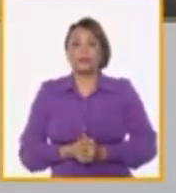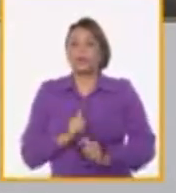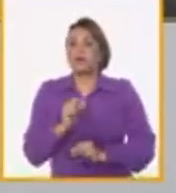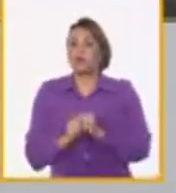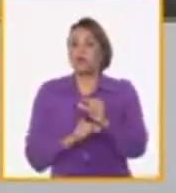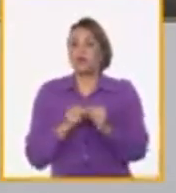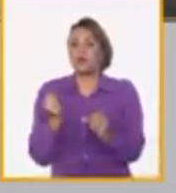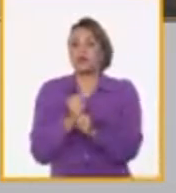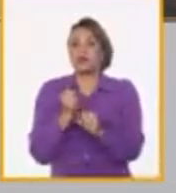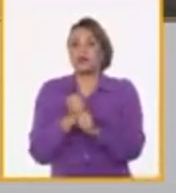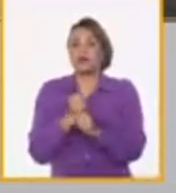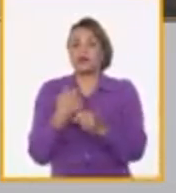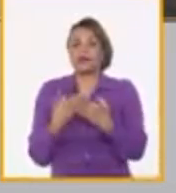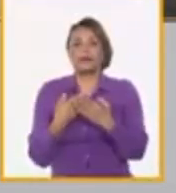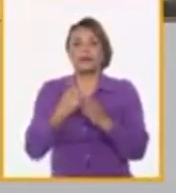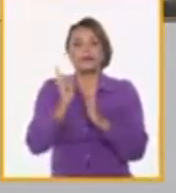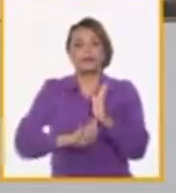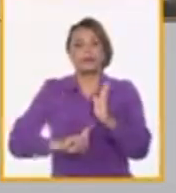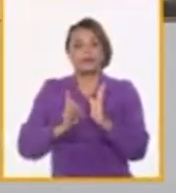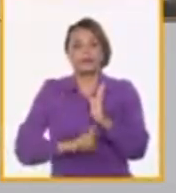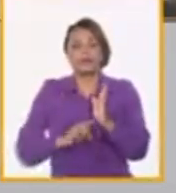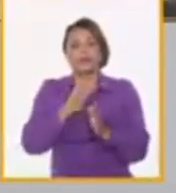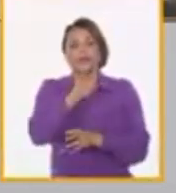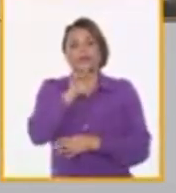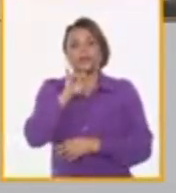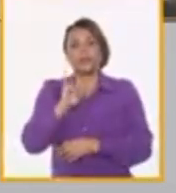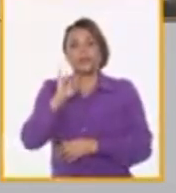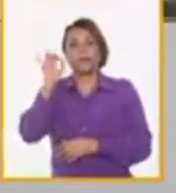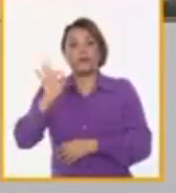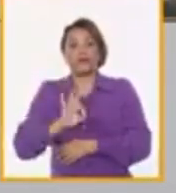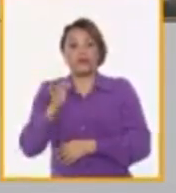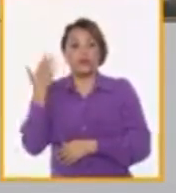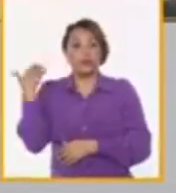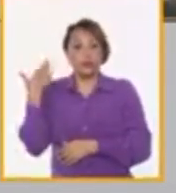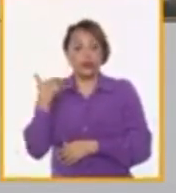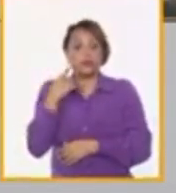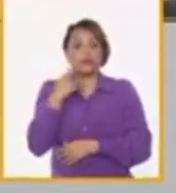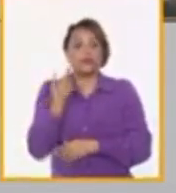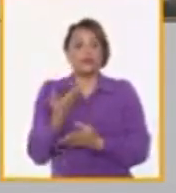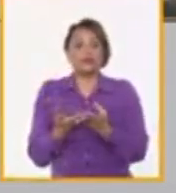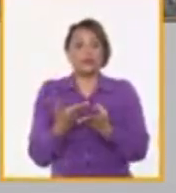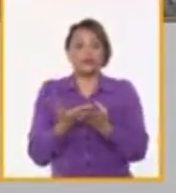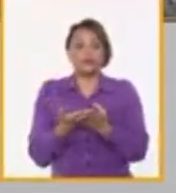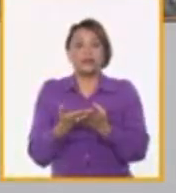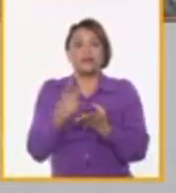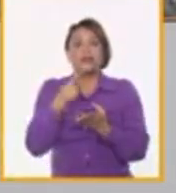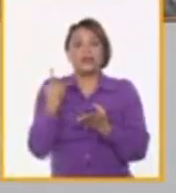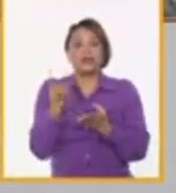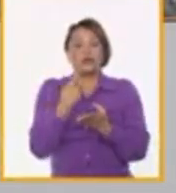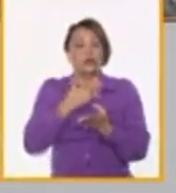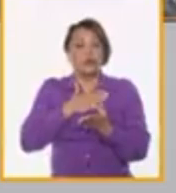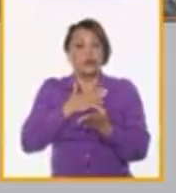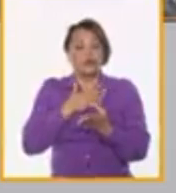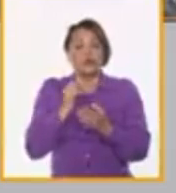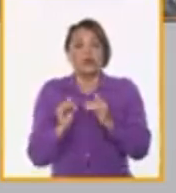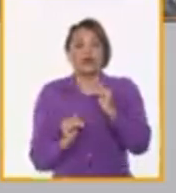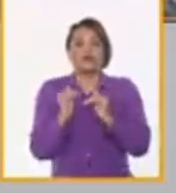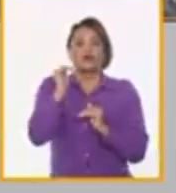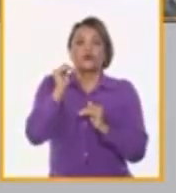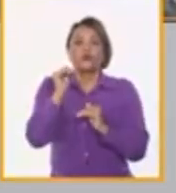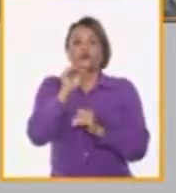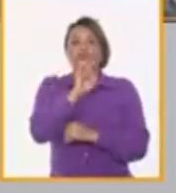conjunto con la Unión Eléctrica, y de un 36% que teníamos de disponibilidad en los grupos electrógenos nuestros, subimos a